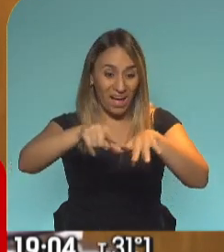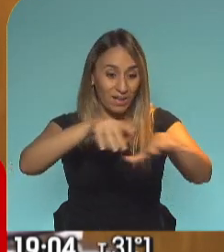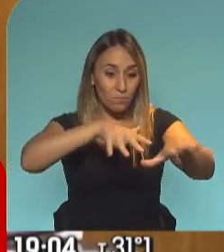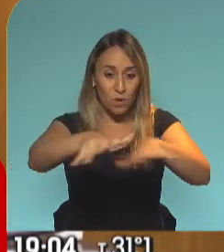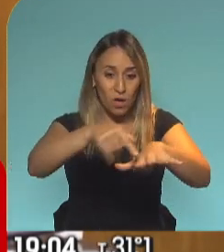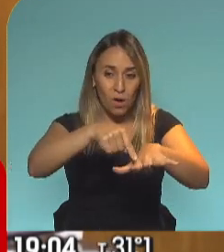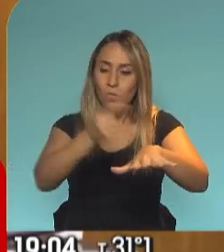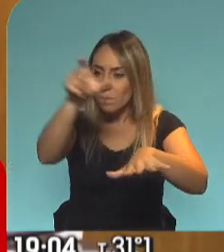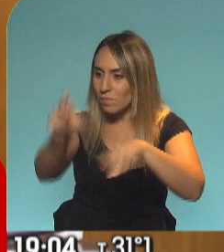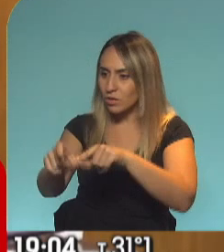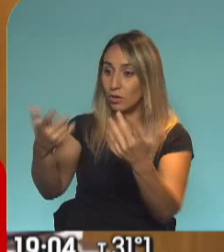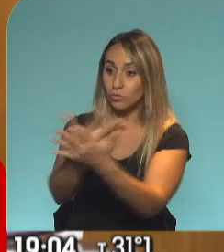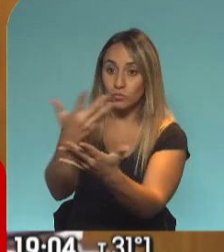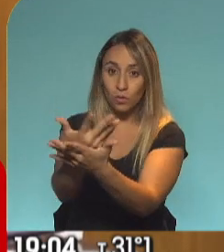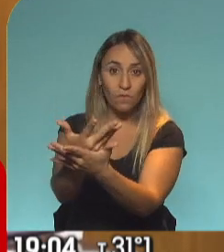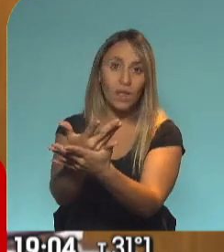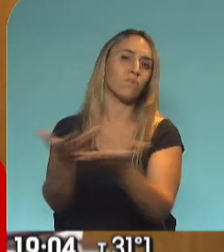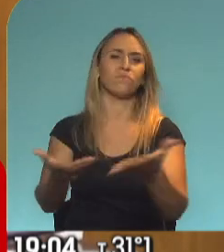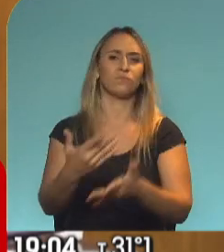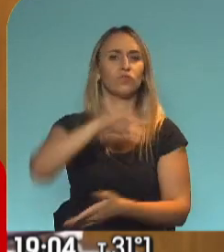sé que hay un argentino que sufre.